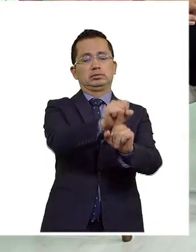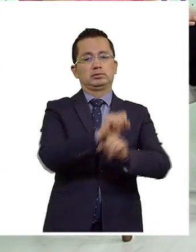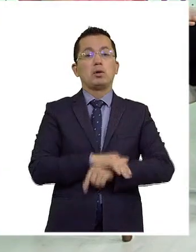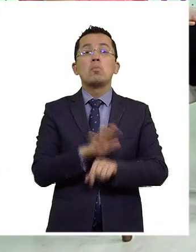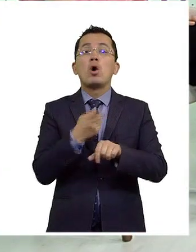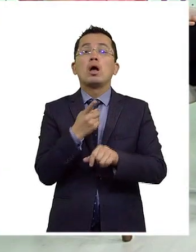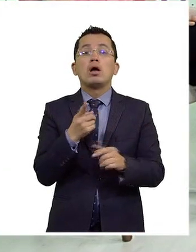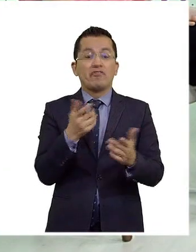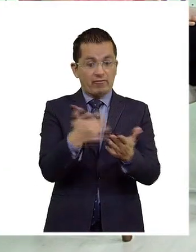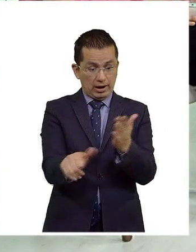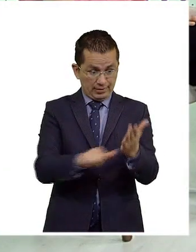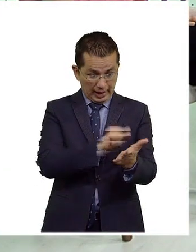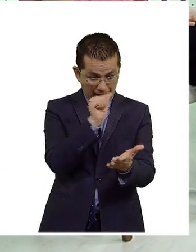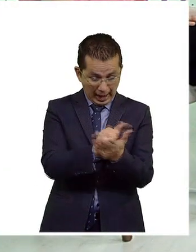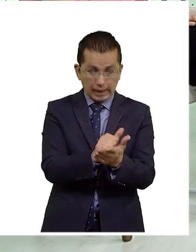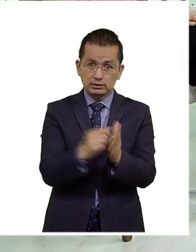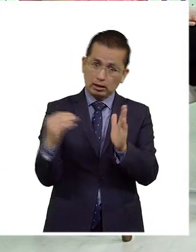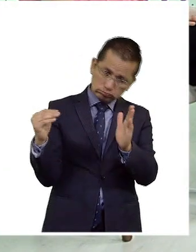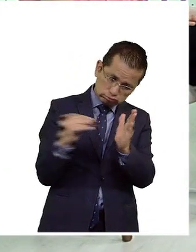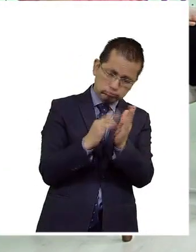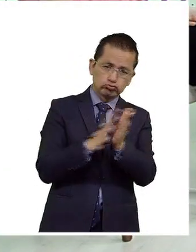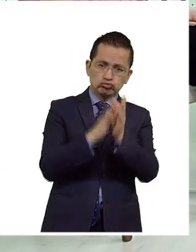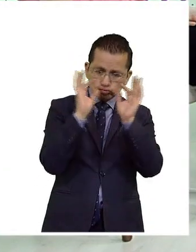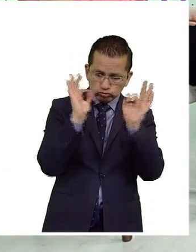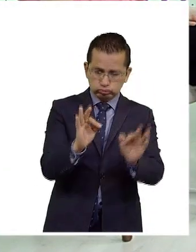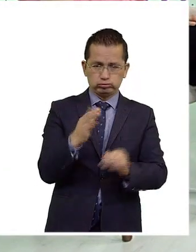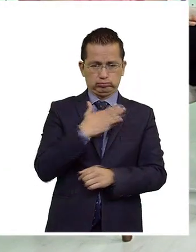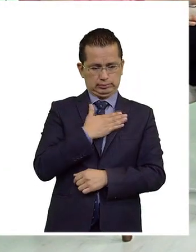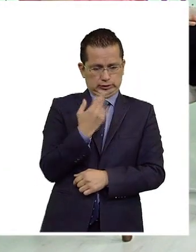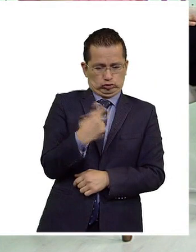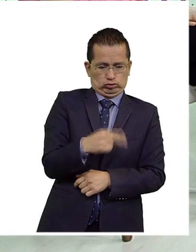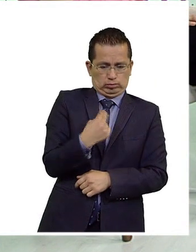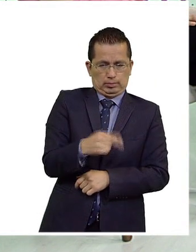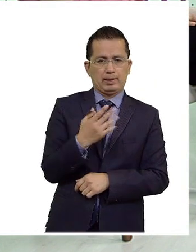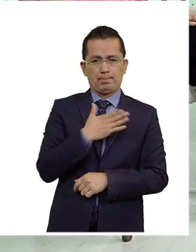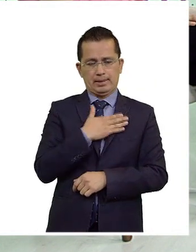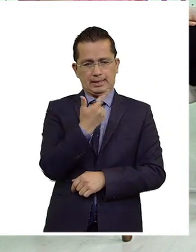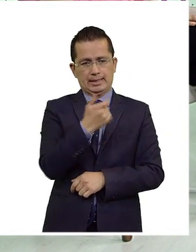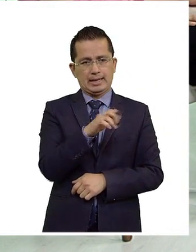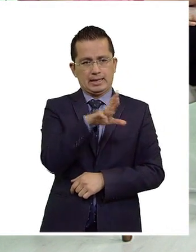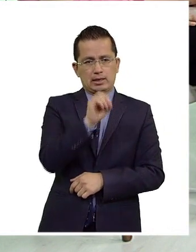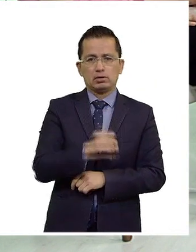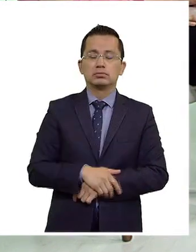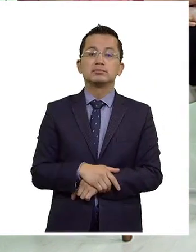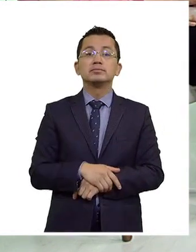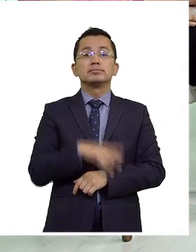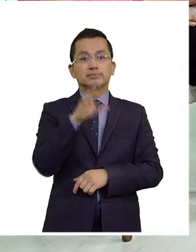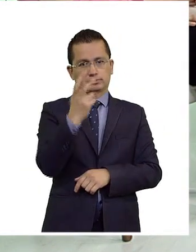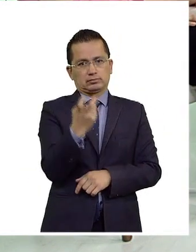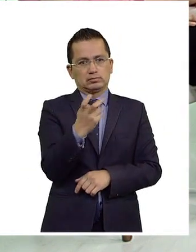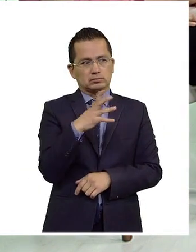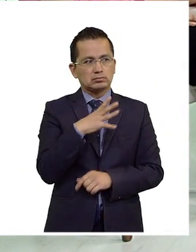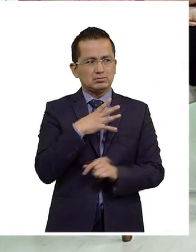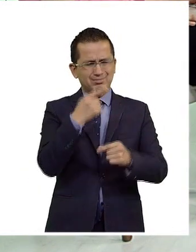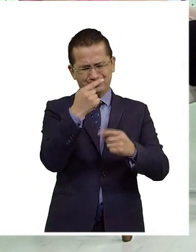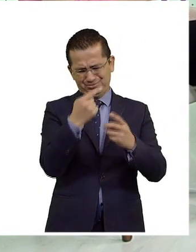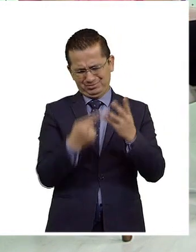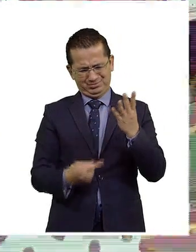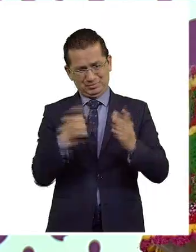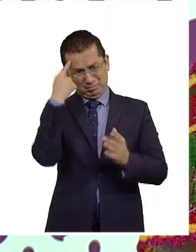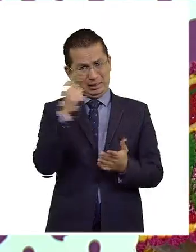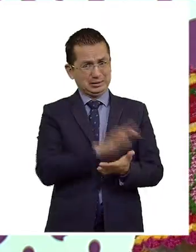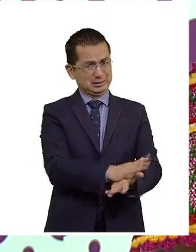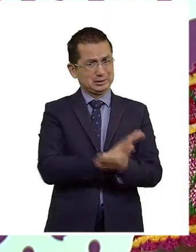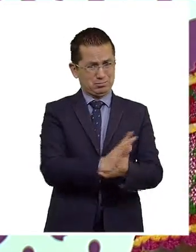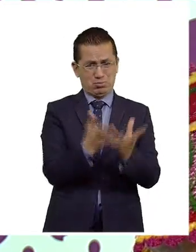acta de nacimiento no te dice tu nombre y tu género. Y de esa manera hay de esa forma hay muchas maneras de discriminación o de